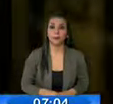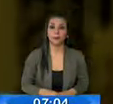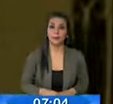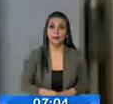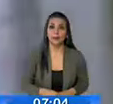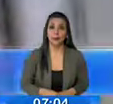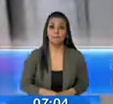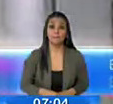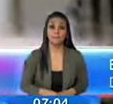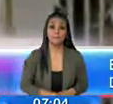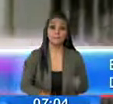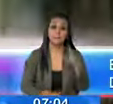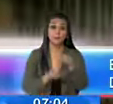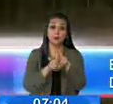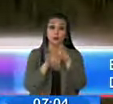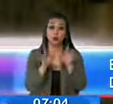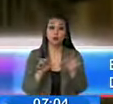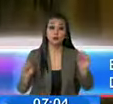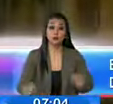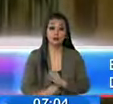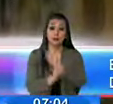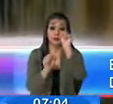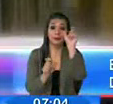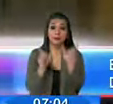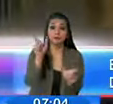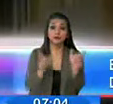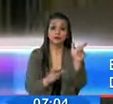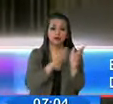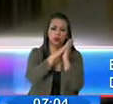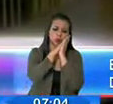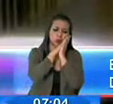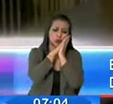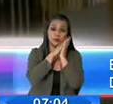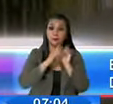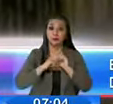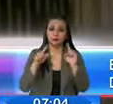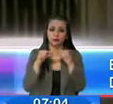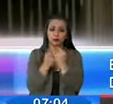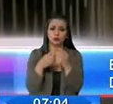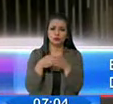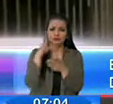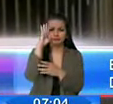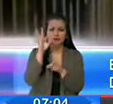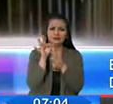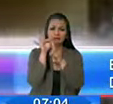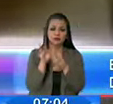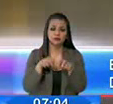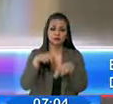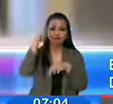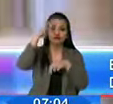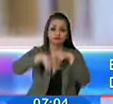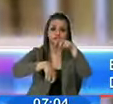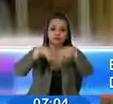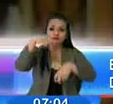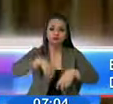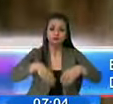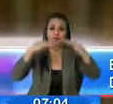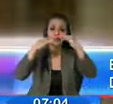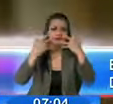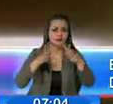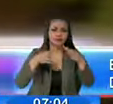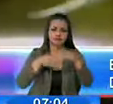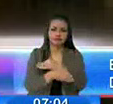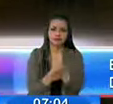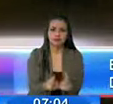Les cayeron de madrugada cuando todos dormían. Encapuchados del grupo de intervención y rescate, trepaban barandas metálicas, acababan con las seguridades de las